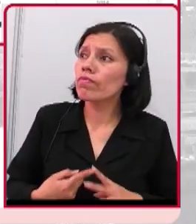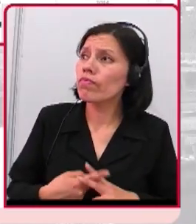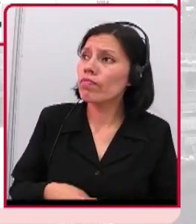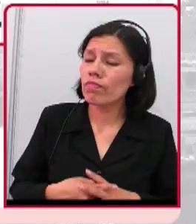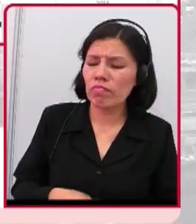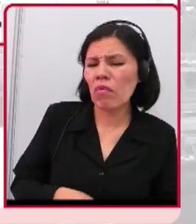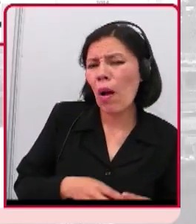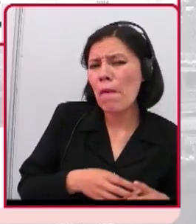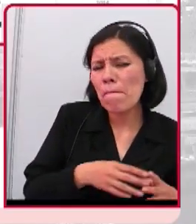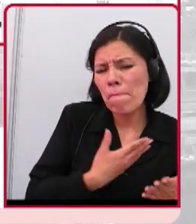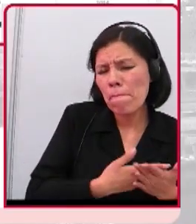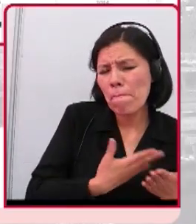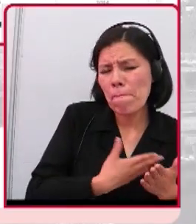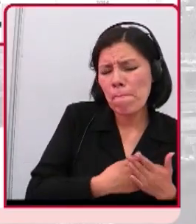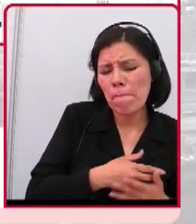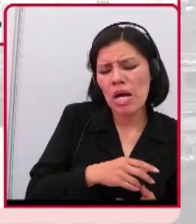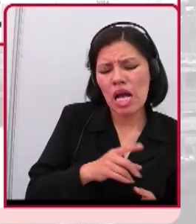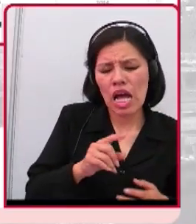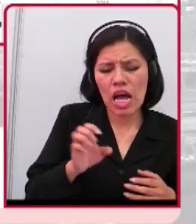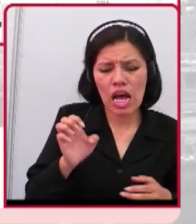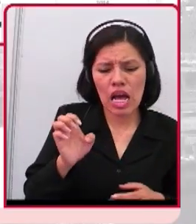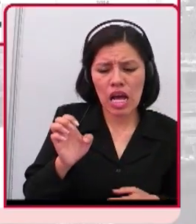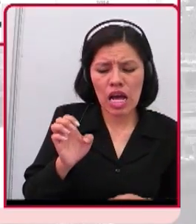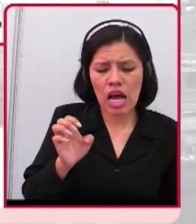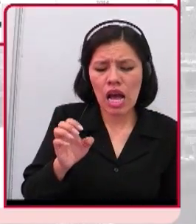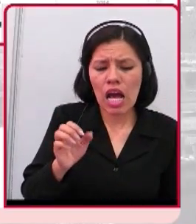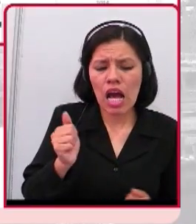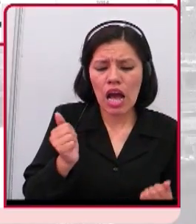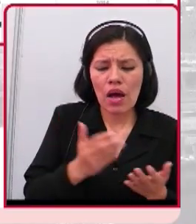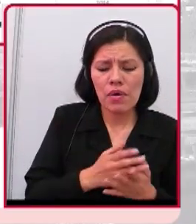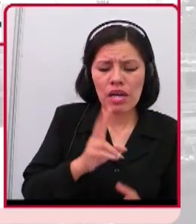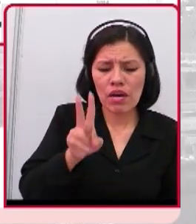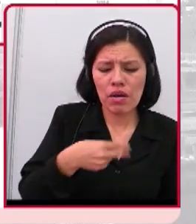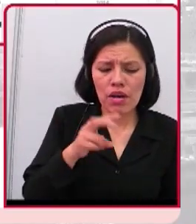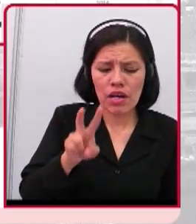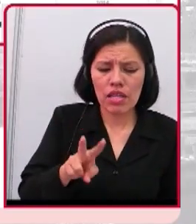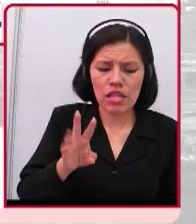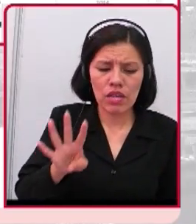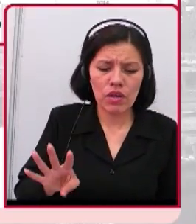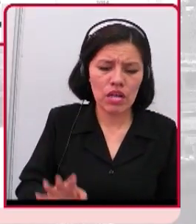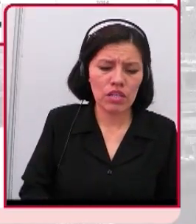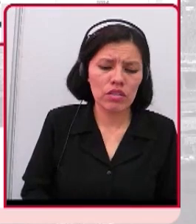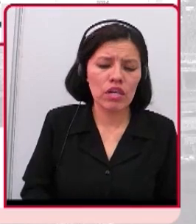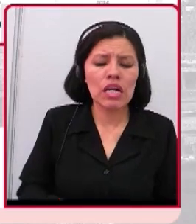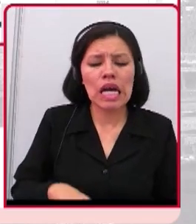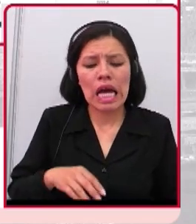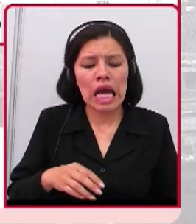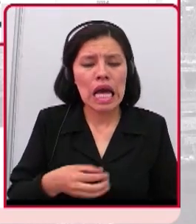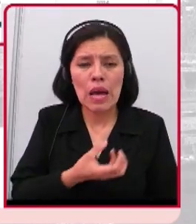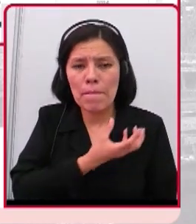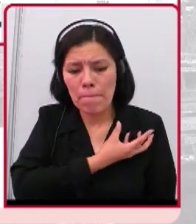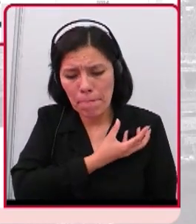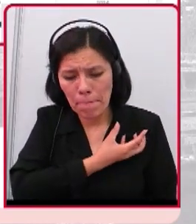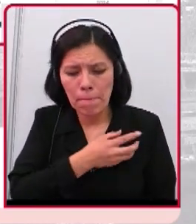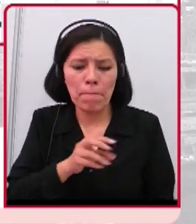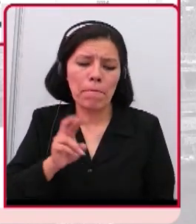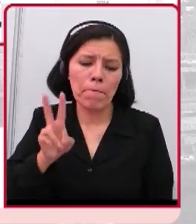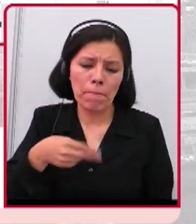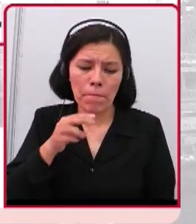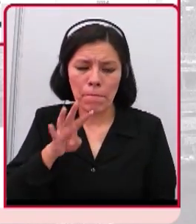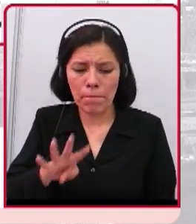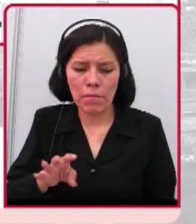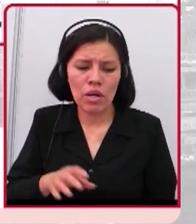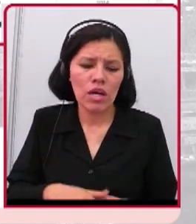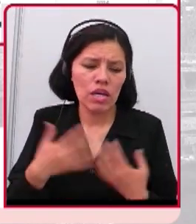iniciamos las pruebas en abril de 2024. En mayo del 2024 ya teníamos un uso continuo. En estos 2 primeros meses hicimos